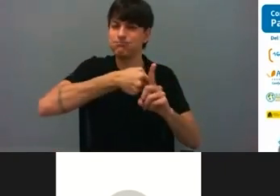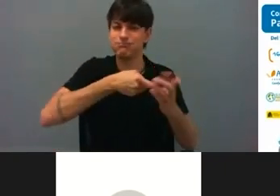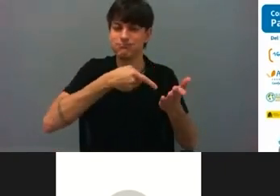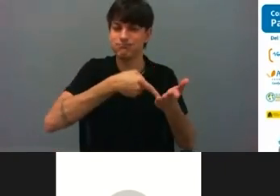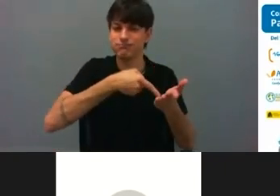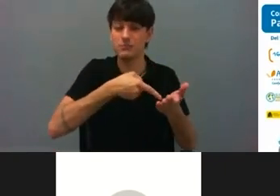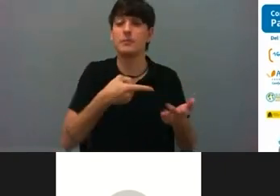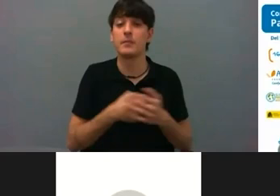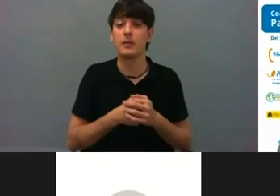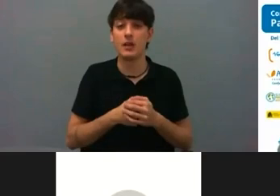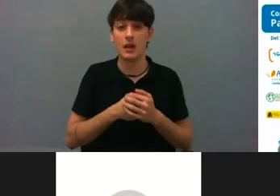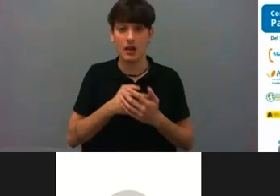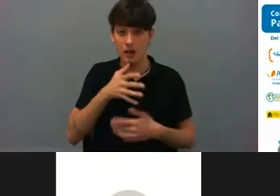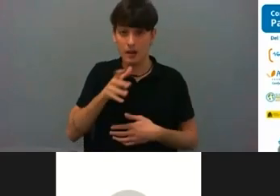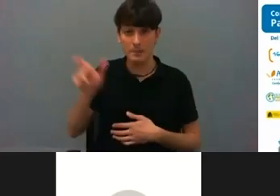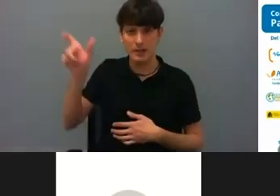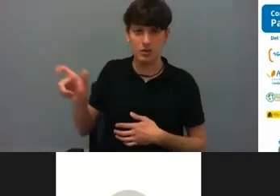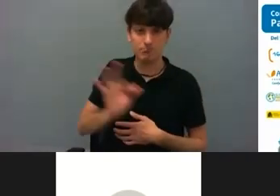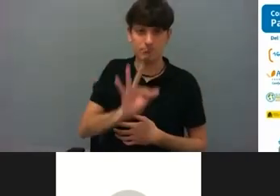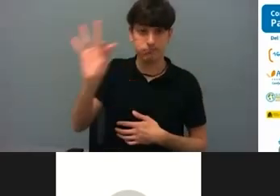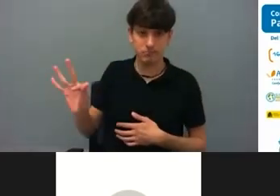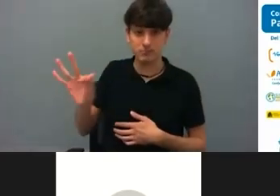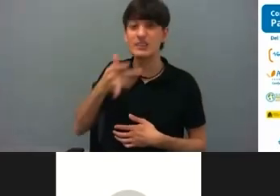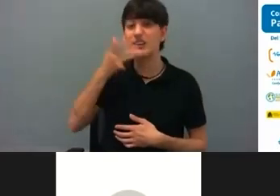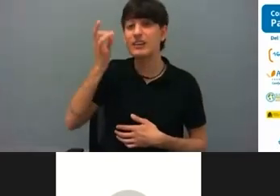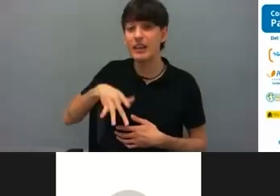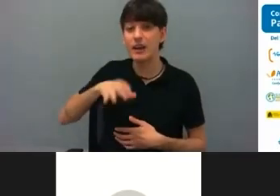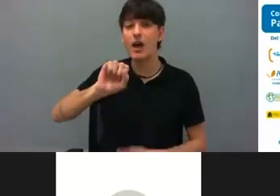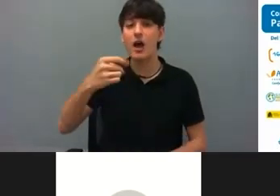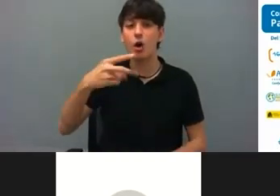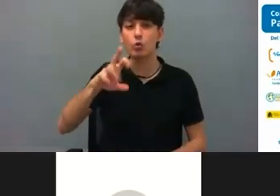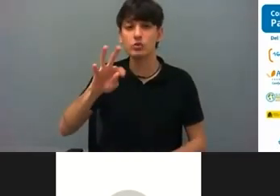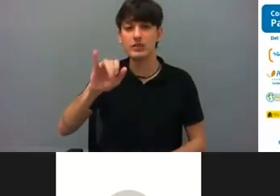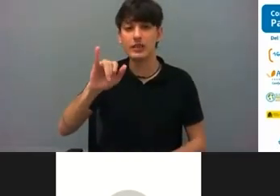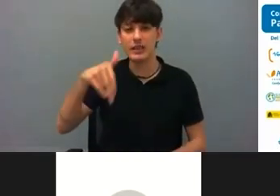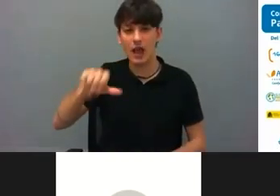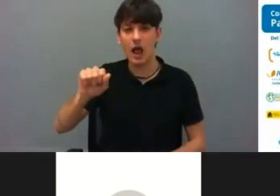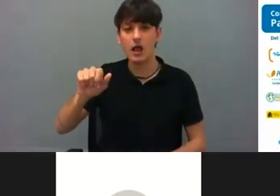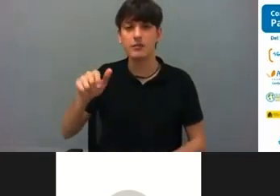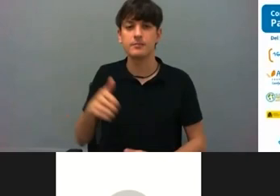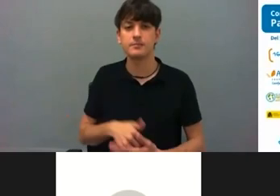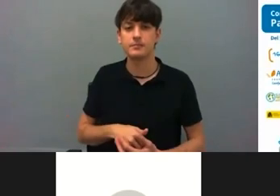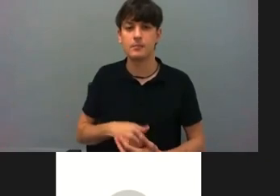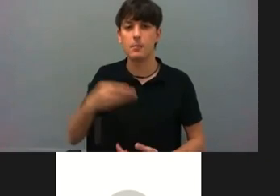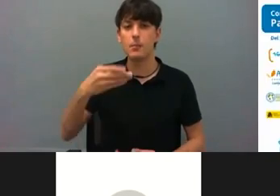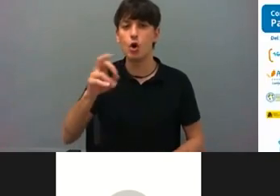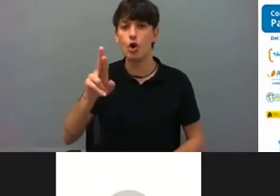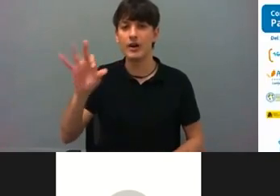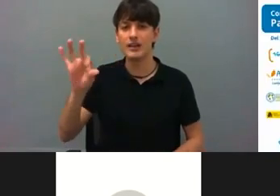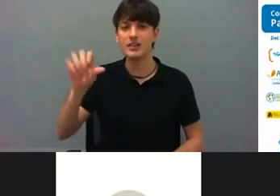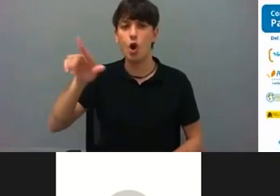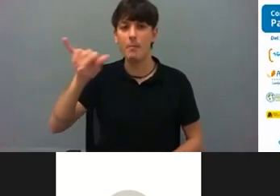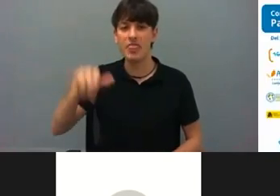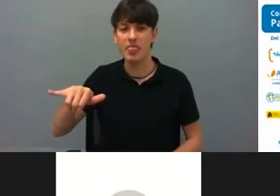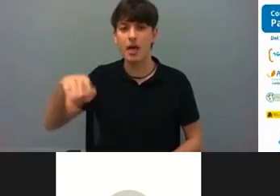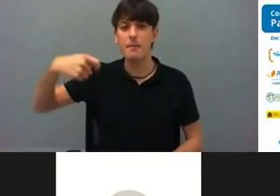siguiente persona que nos acompaña es Agustina Borrás López, de Atempace, y presidenta de